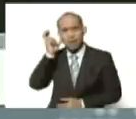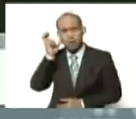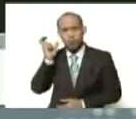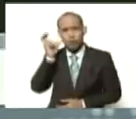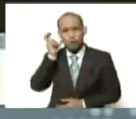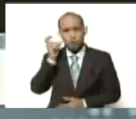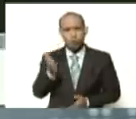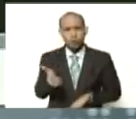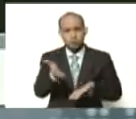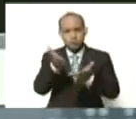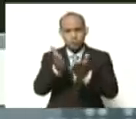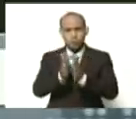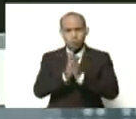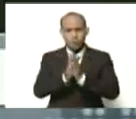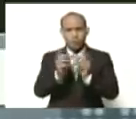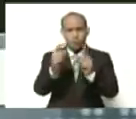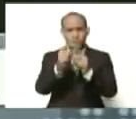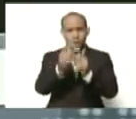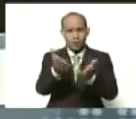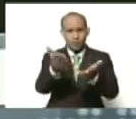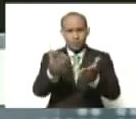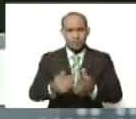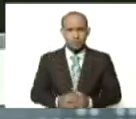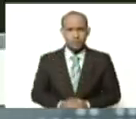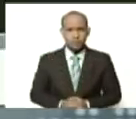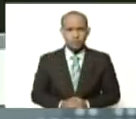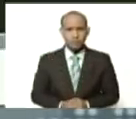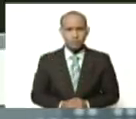oído, adelante, por favor, ministra.